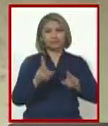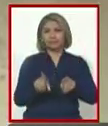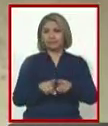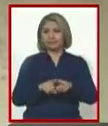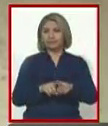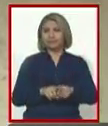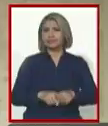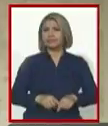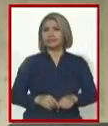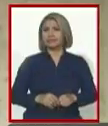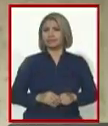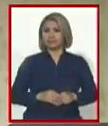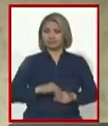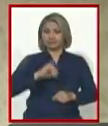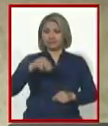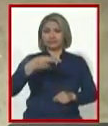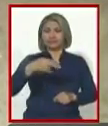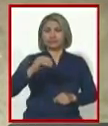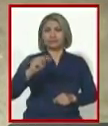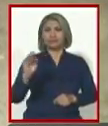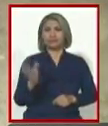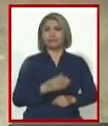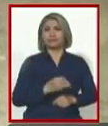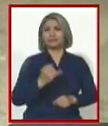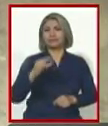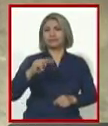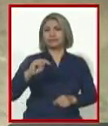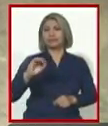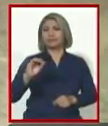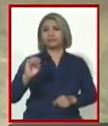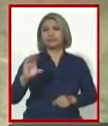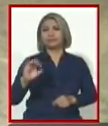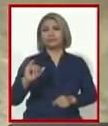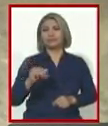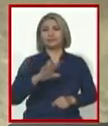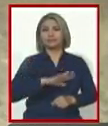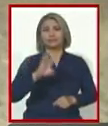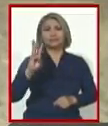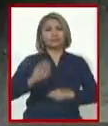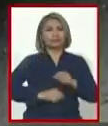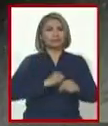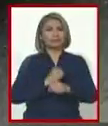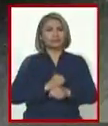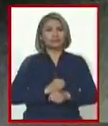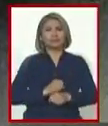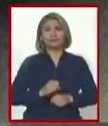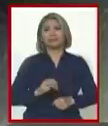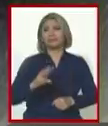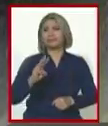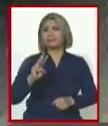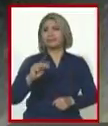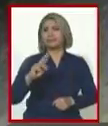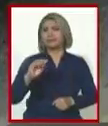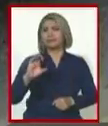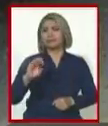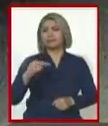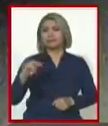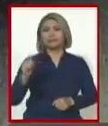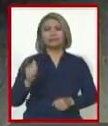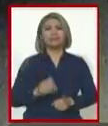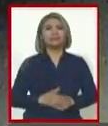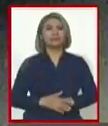Se trata de Ulises John Pereira, de 28 años, Inocencio Gambay Rodríguez, de 56 años, Simar Seña Fuentes, de 21